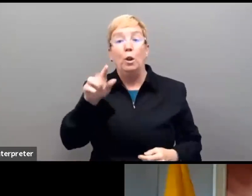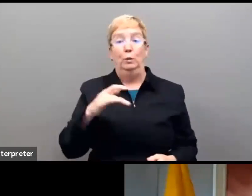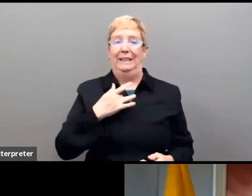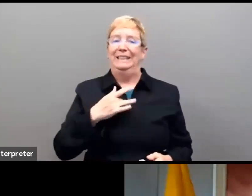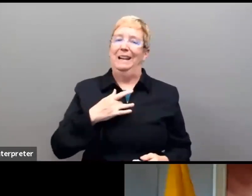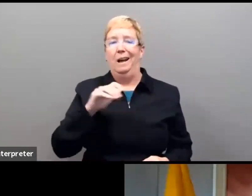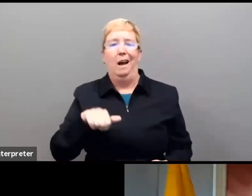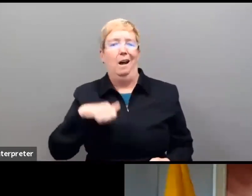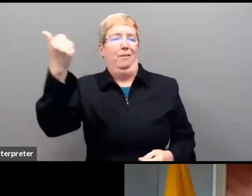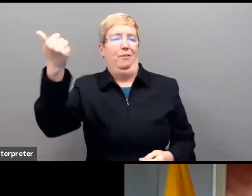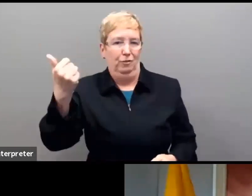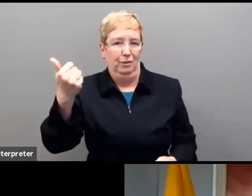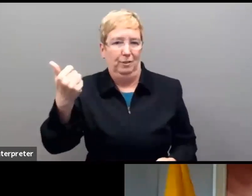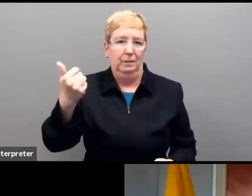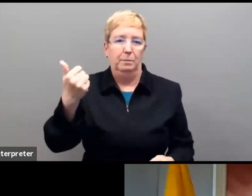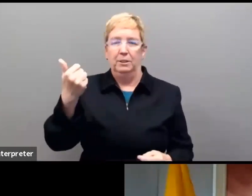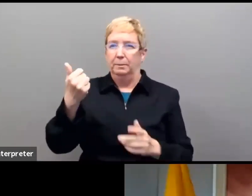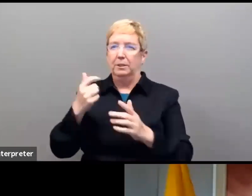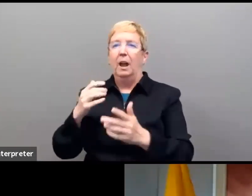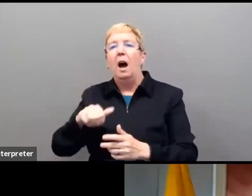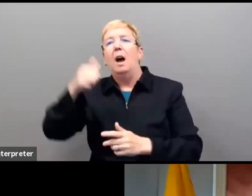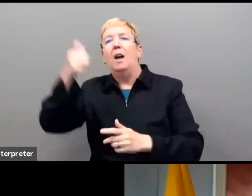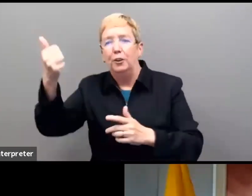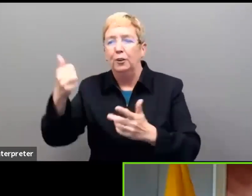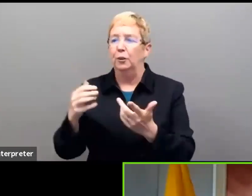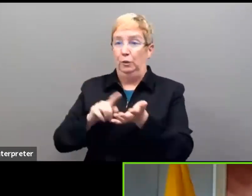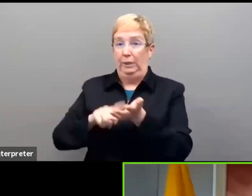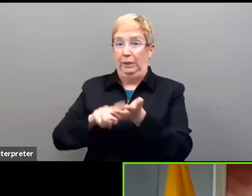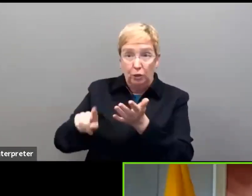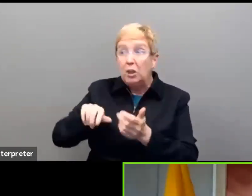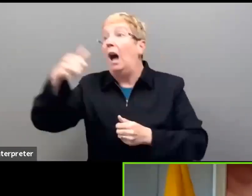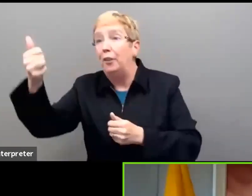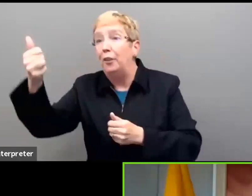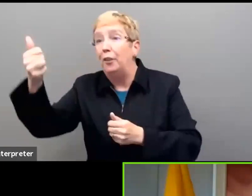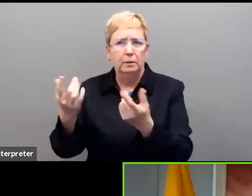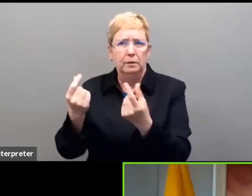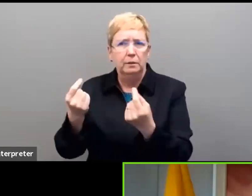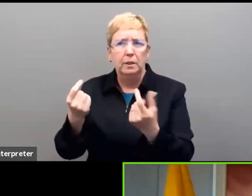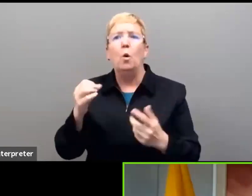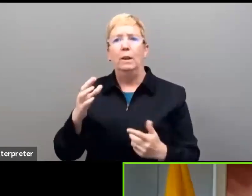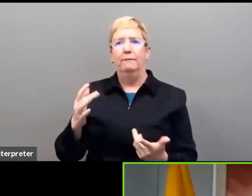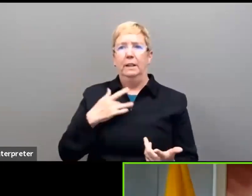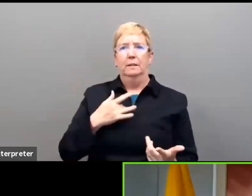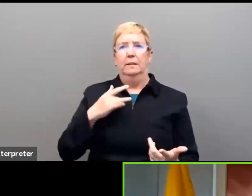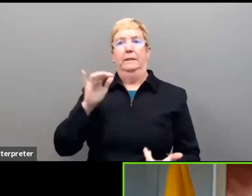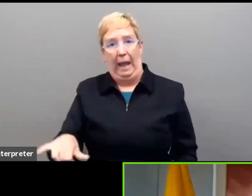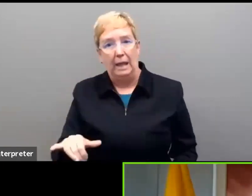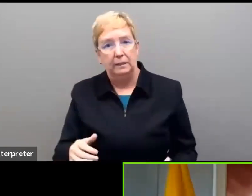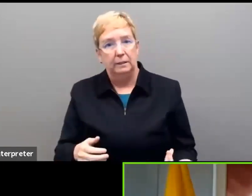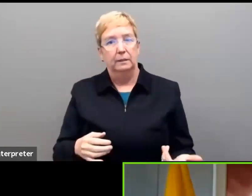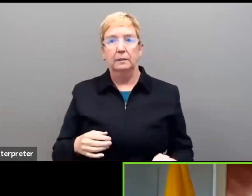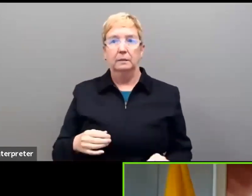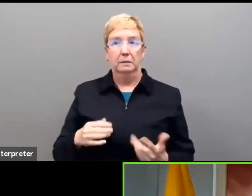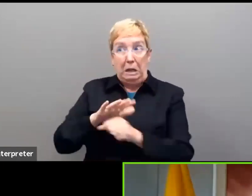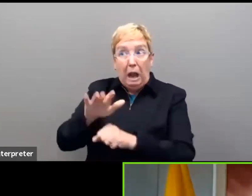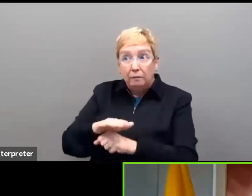si con base en las tendencias que hemos visto y cuáles son los hospitales o para qué se están preparando los hospitales, ¿qué es lo que